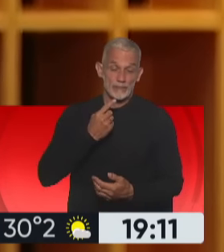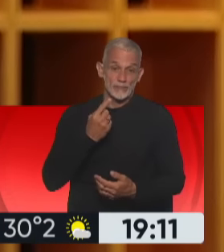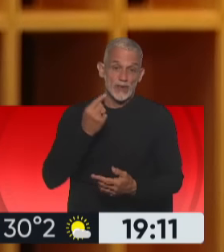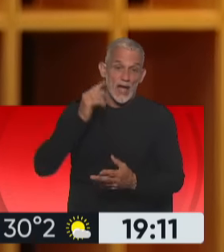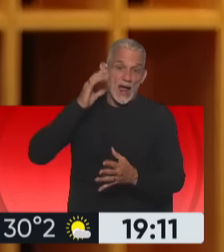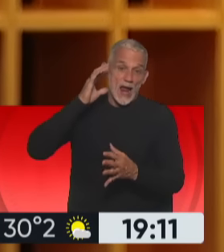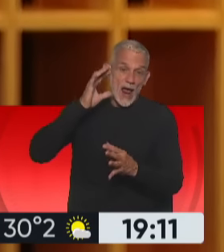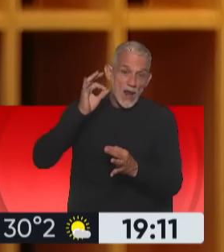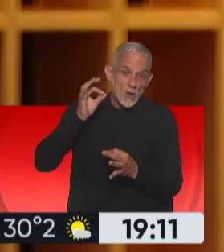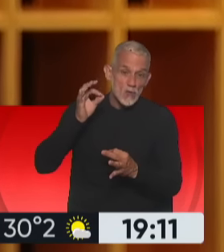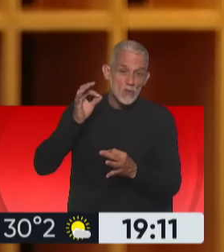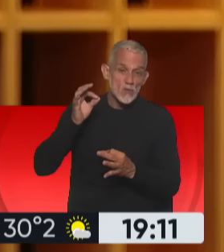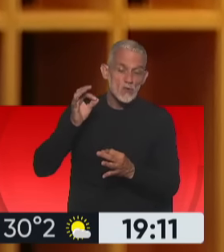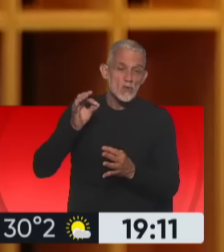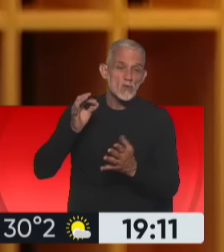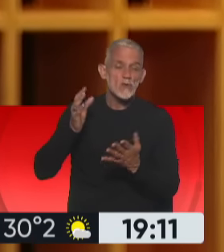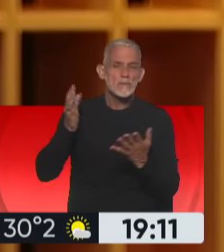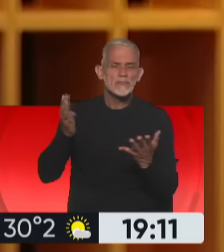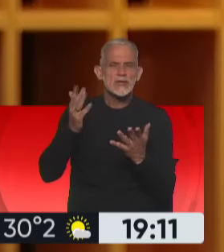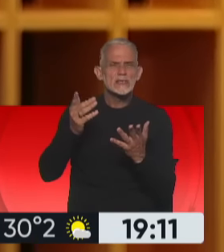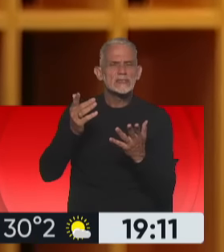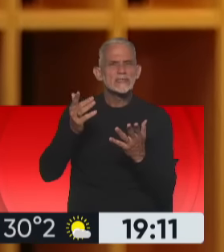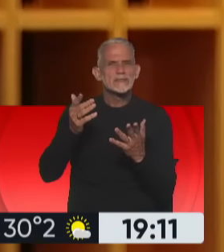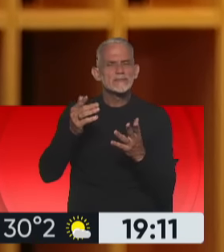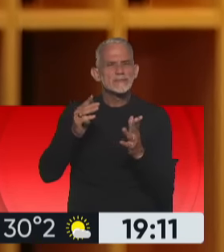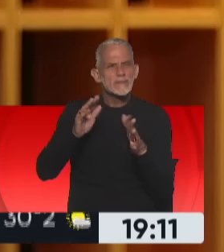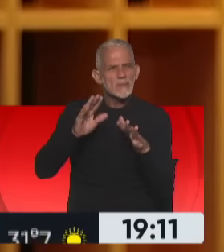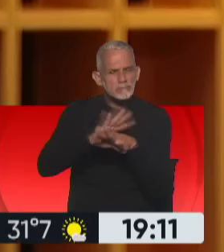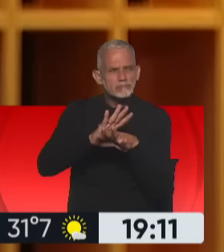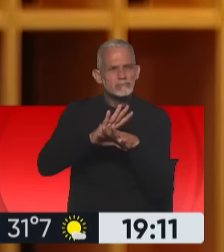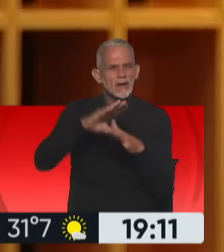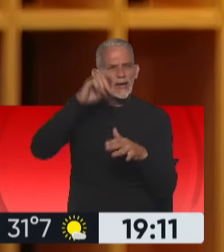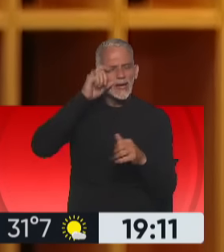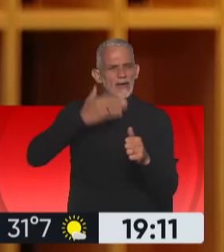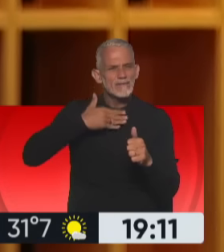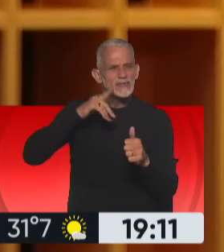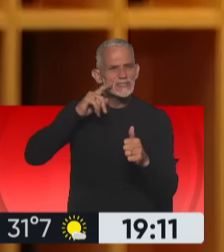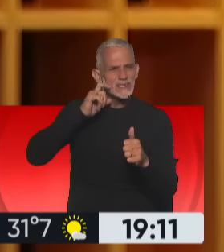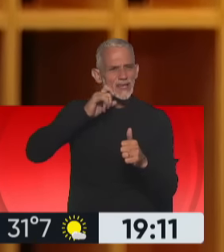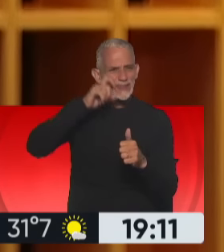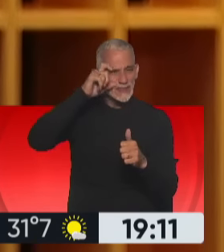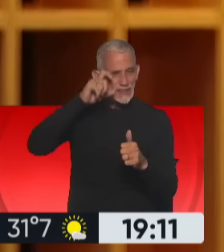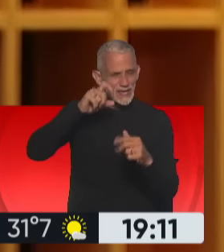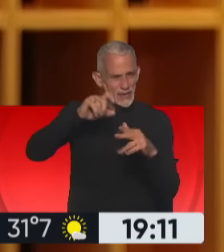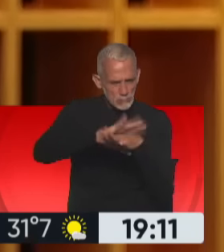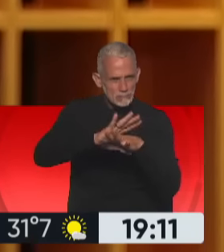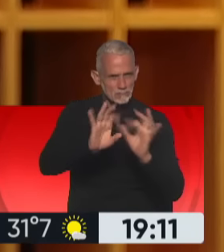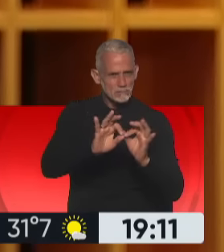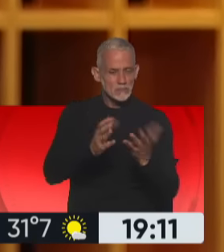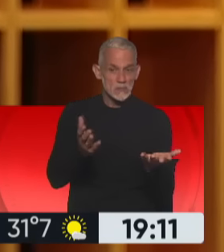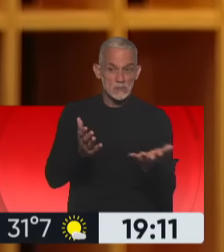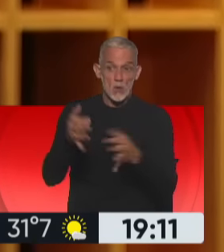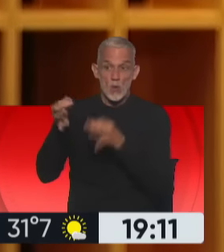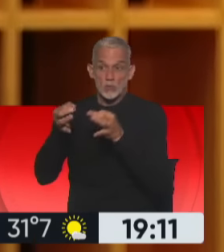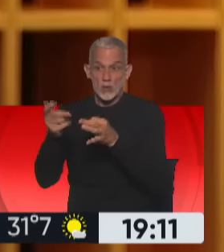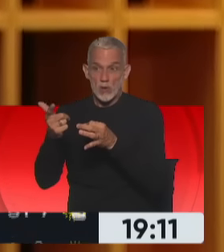algo que es, digamos, eficiente no puede ser